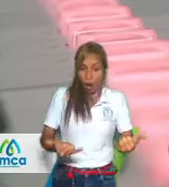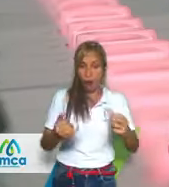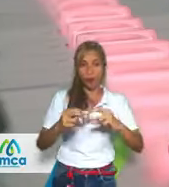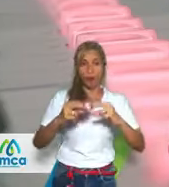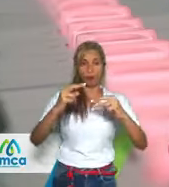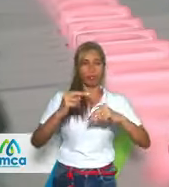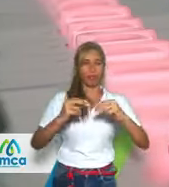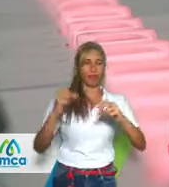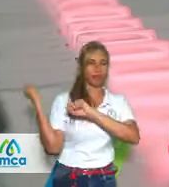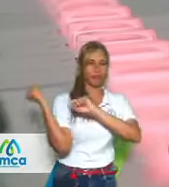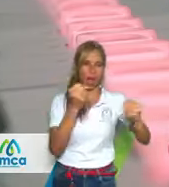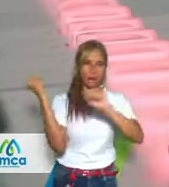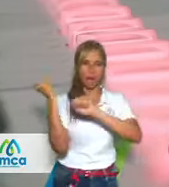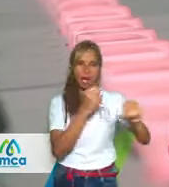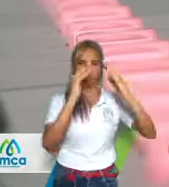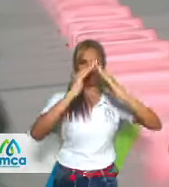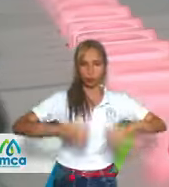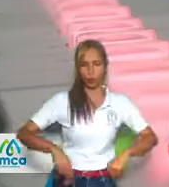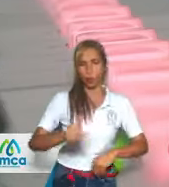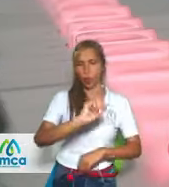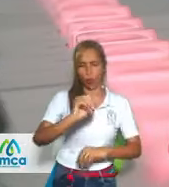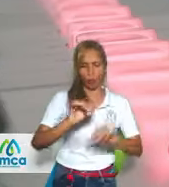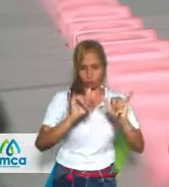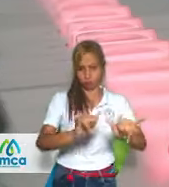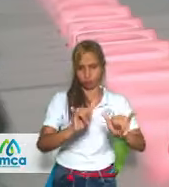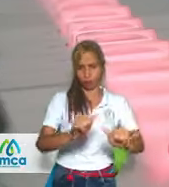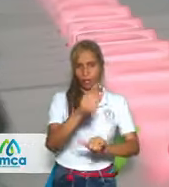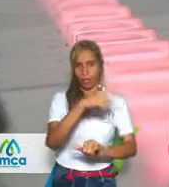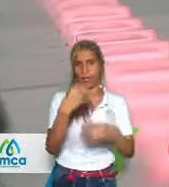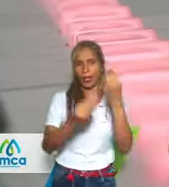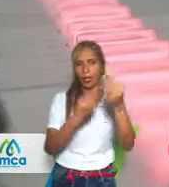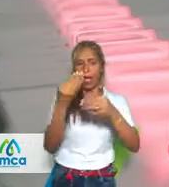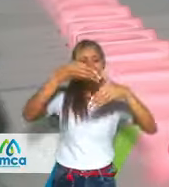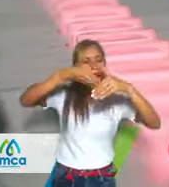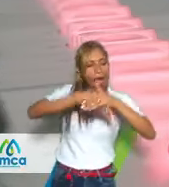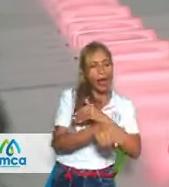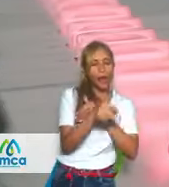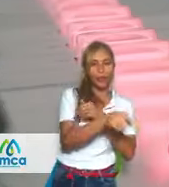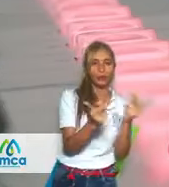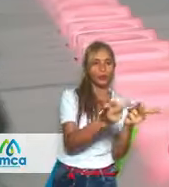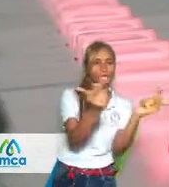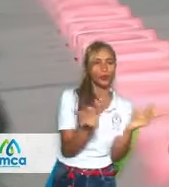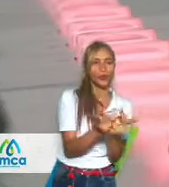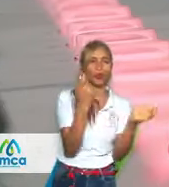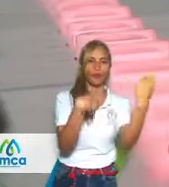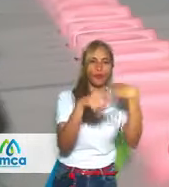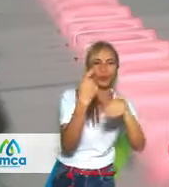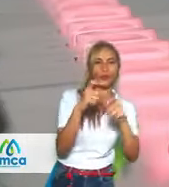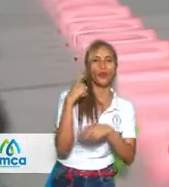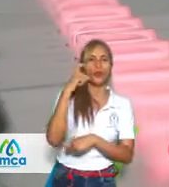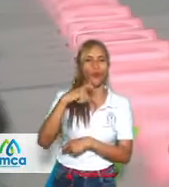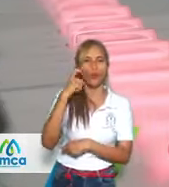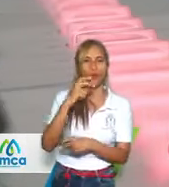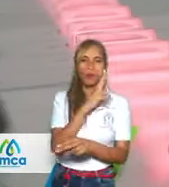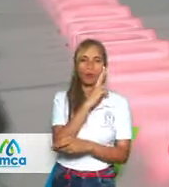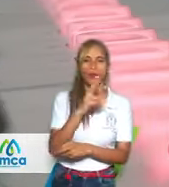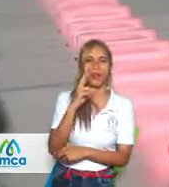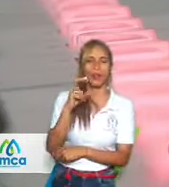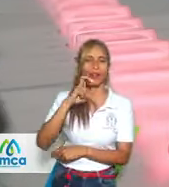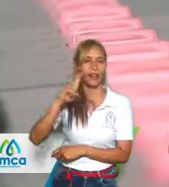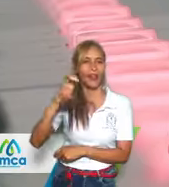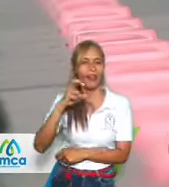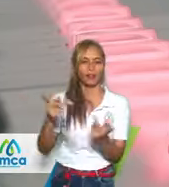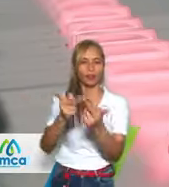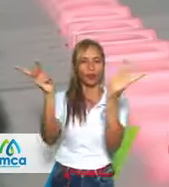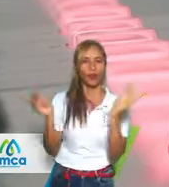pretendemos adecuar las áreas internas, frutas y verduras, restaurantes, zonas de cárnicos, locales del segundo piso,